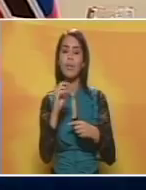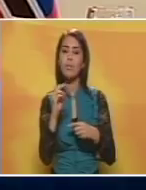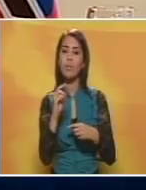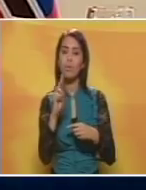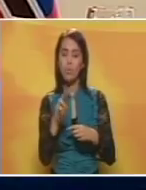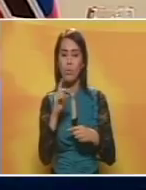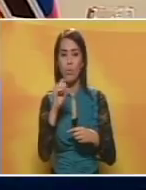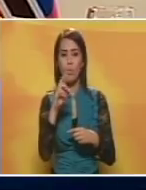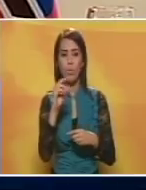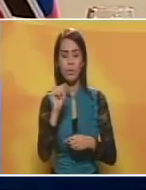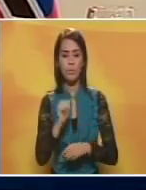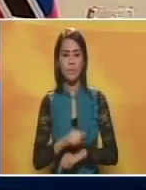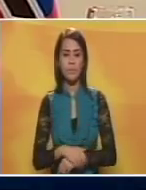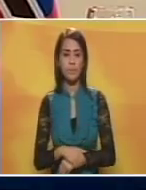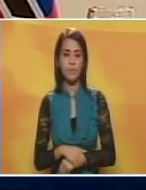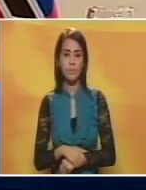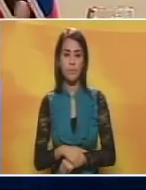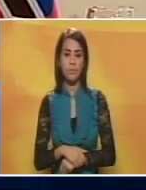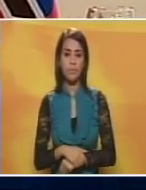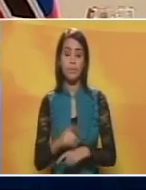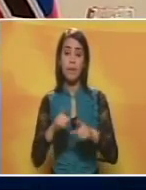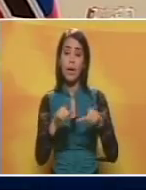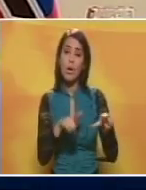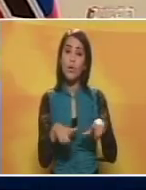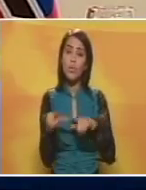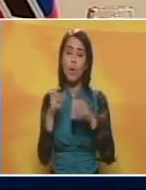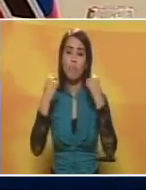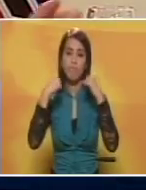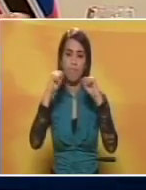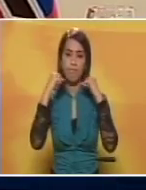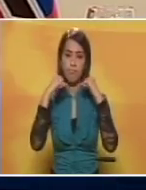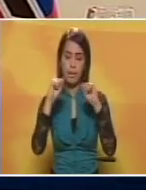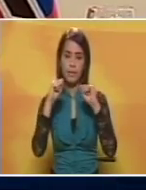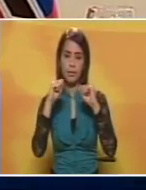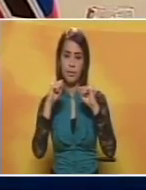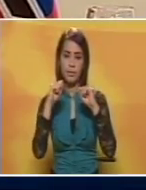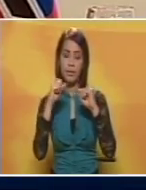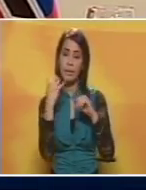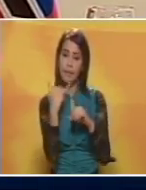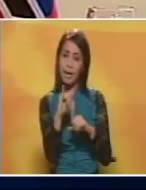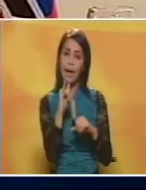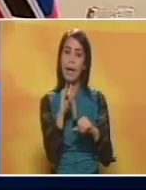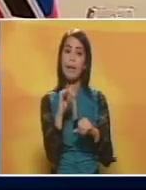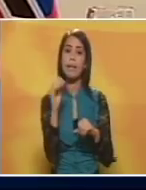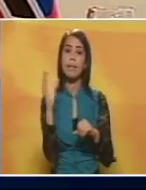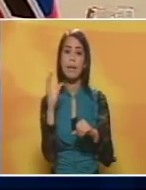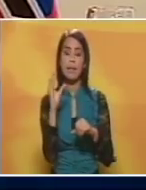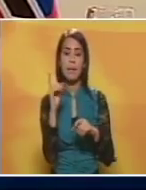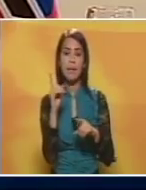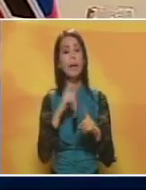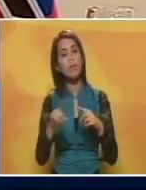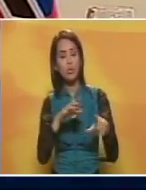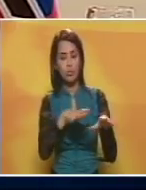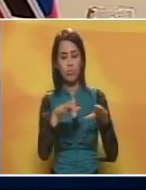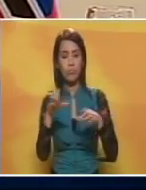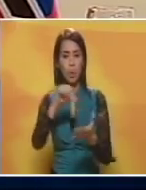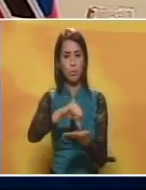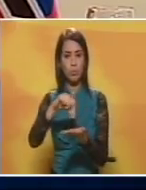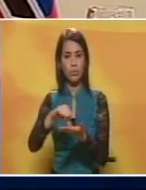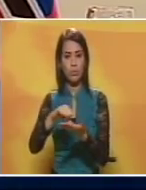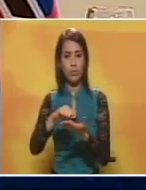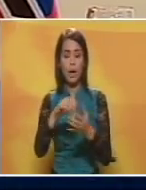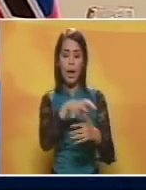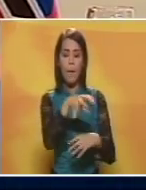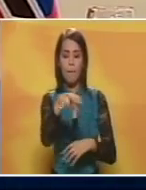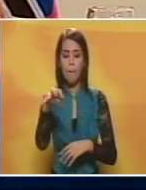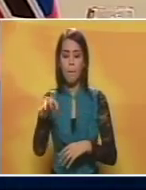lo hemos hecho, la herradura va a estar en los centros pilotos que están en las capitales de estado. Hemos decidido